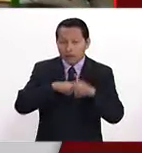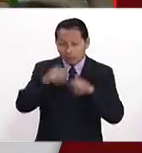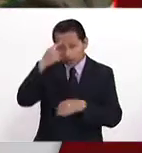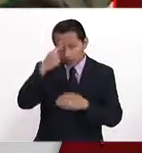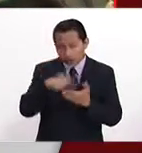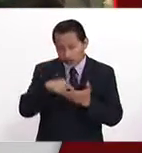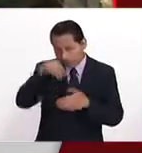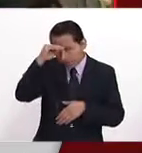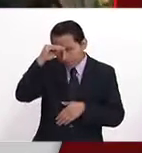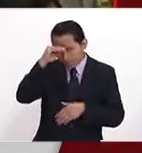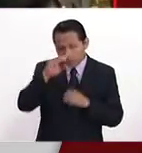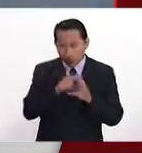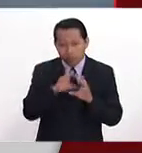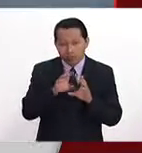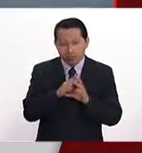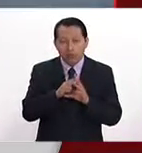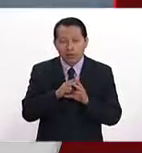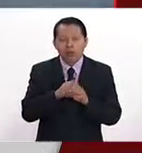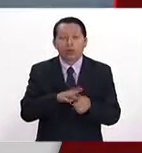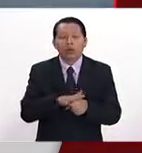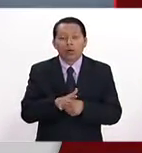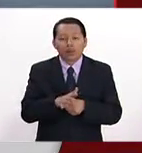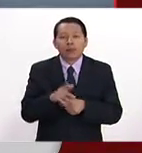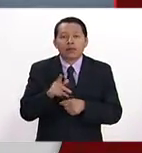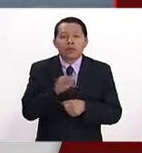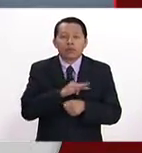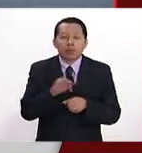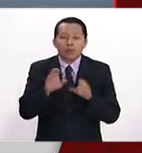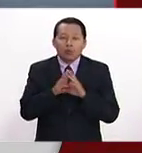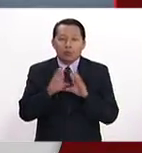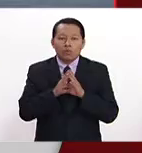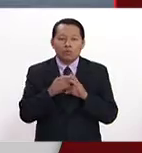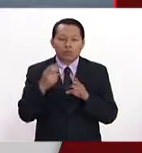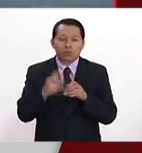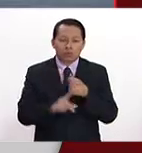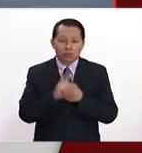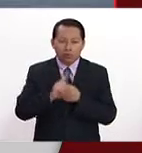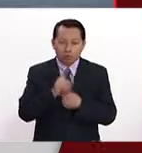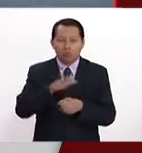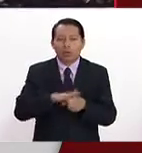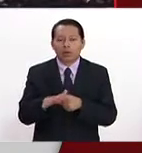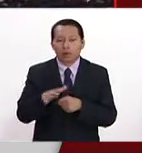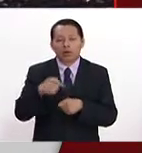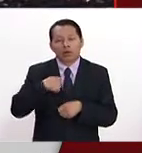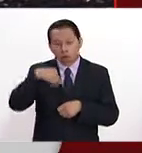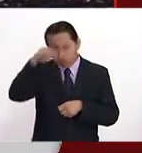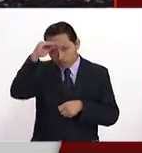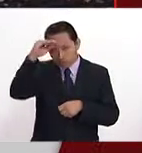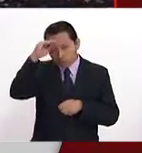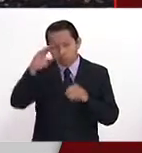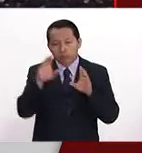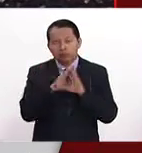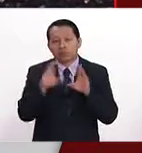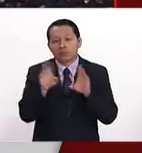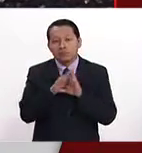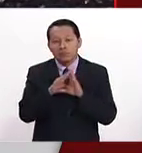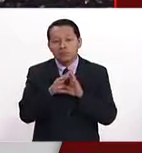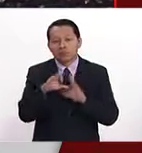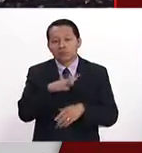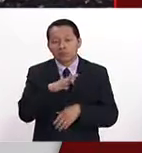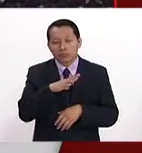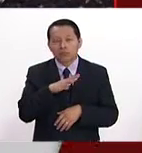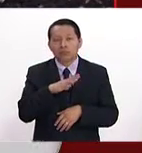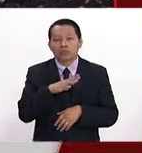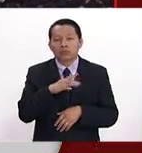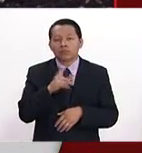se ponen a pensar, bueno, ¿cuál sería el escenario en un posible conflicto? Sin embargo, yo pensaría que todavía